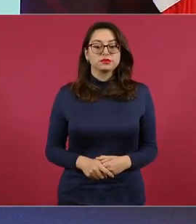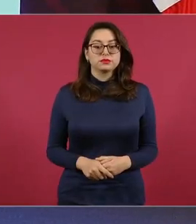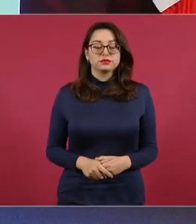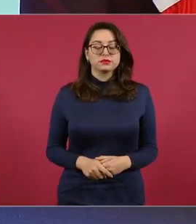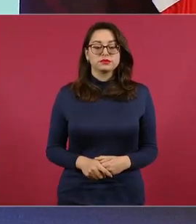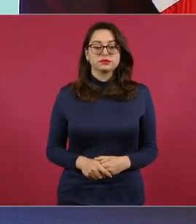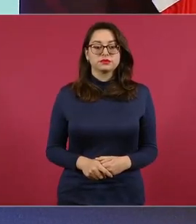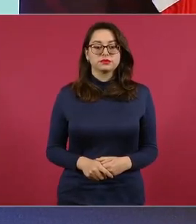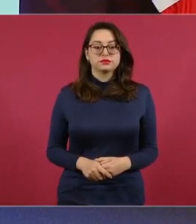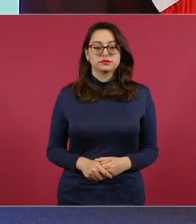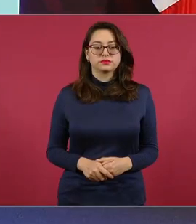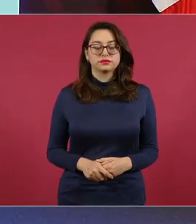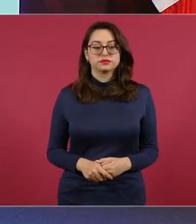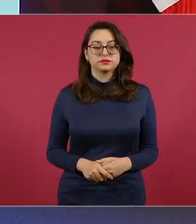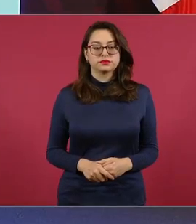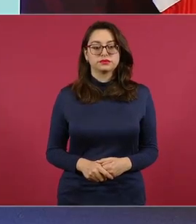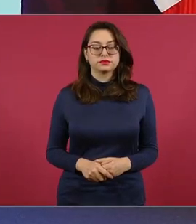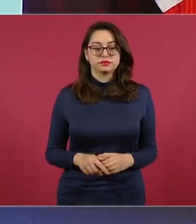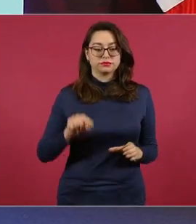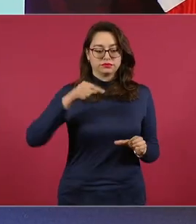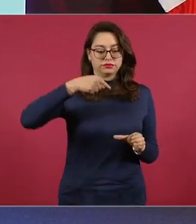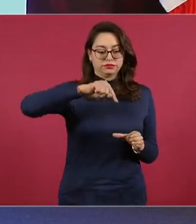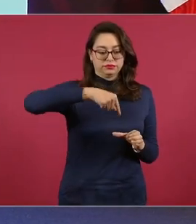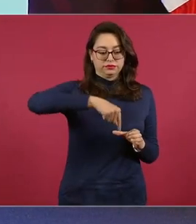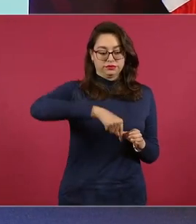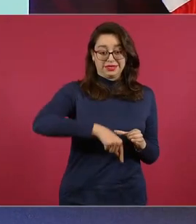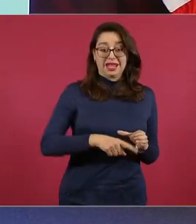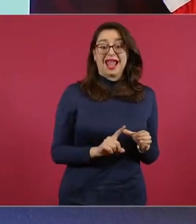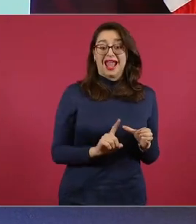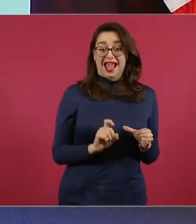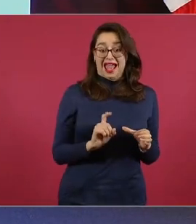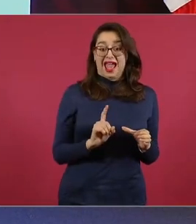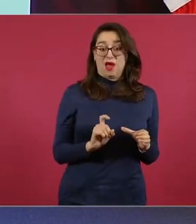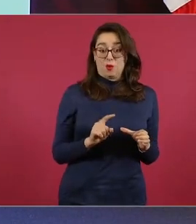Entonces aquí se perforaron unos pozos, porque